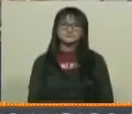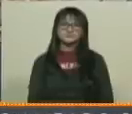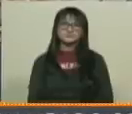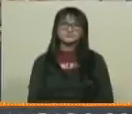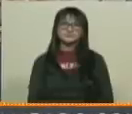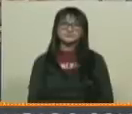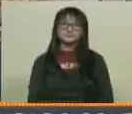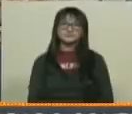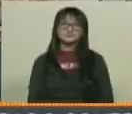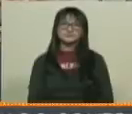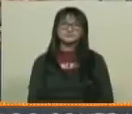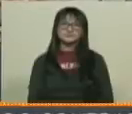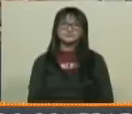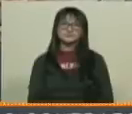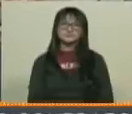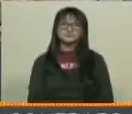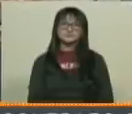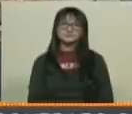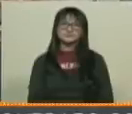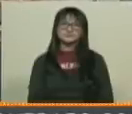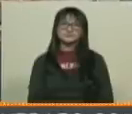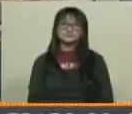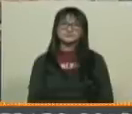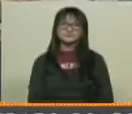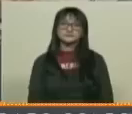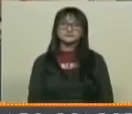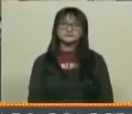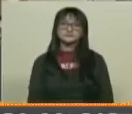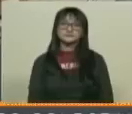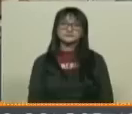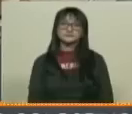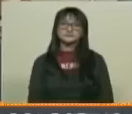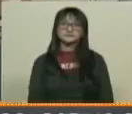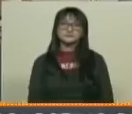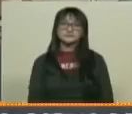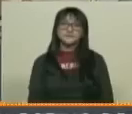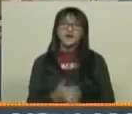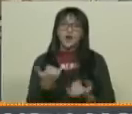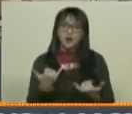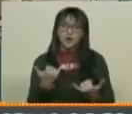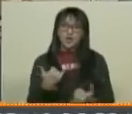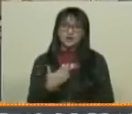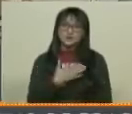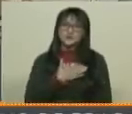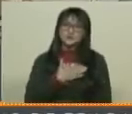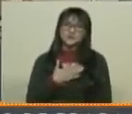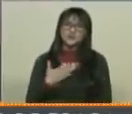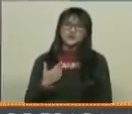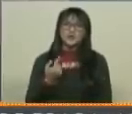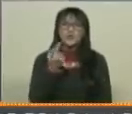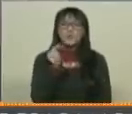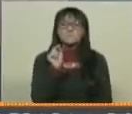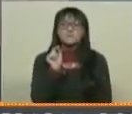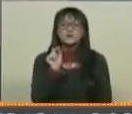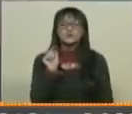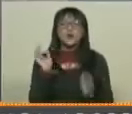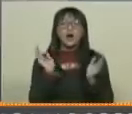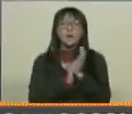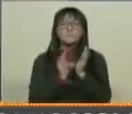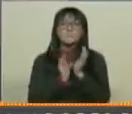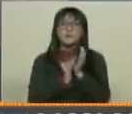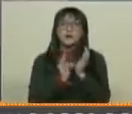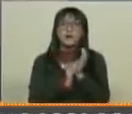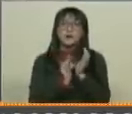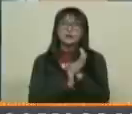Ahora, con su permiso, mi comandante jefe, yo quiero dedicarle un minuto de aplauso